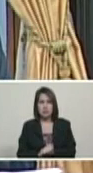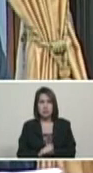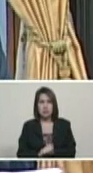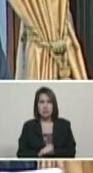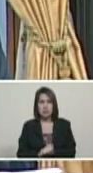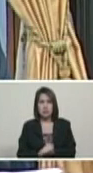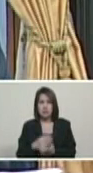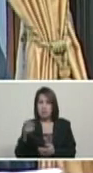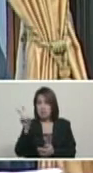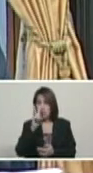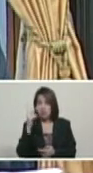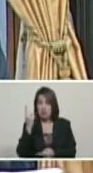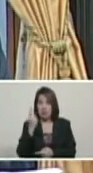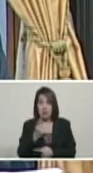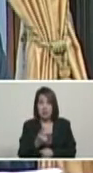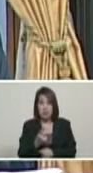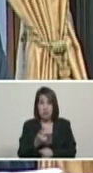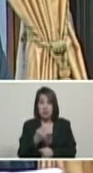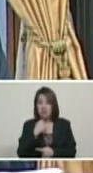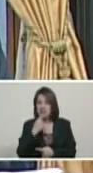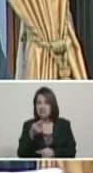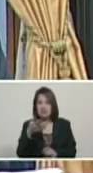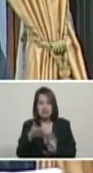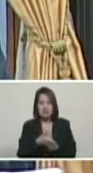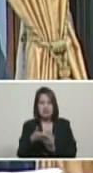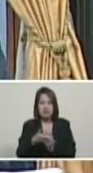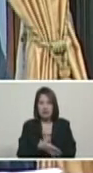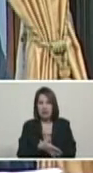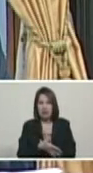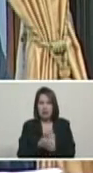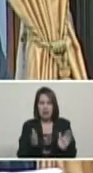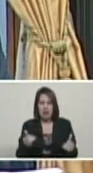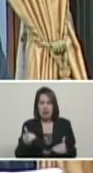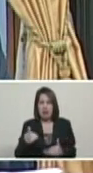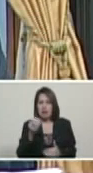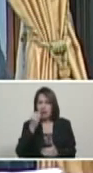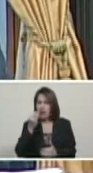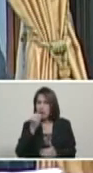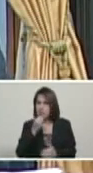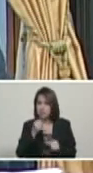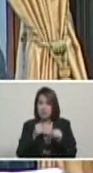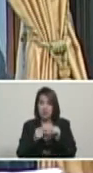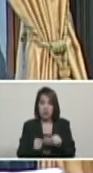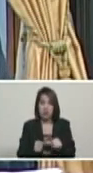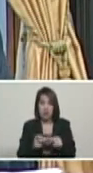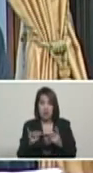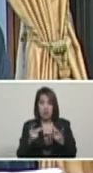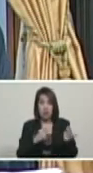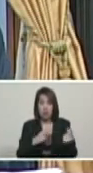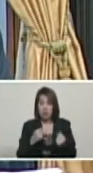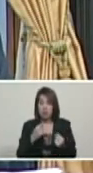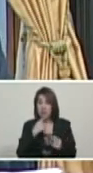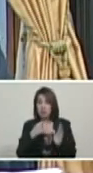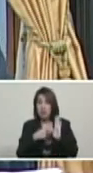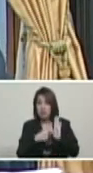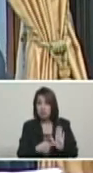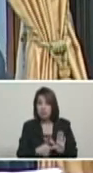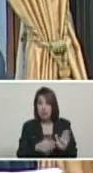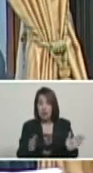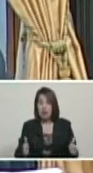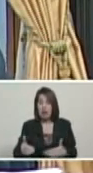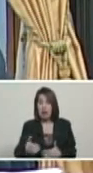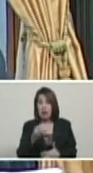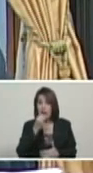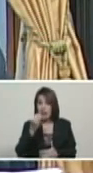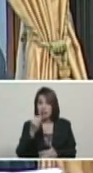Venezuela, tiene que hablarse de los CLAP. Cuando se habla de estabilidad económica, tiene que hablarse de los CLAP. Porque los CLAP son el